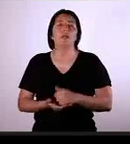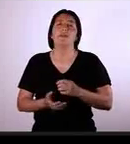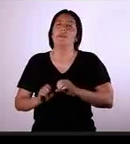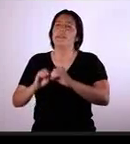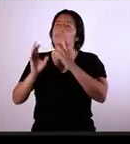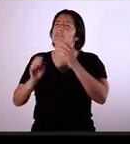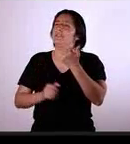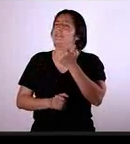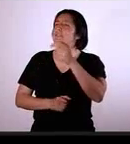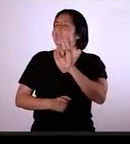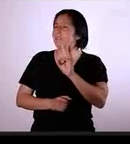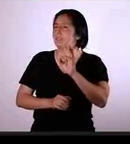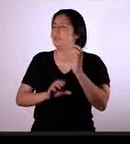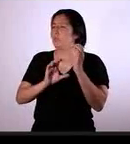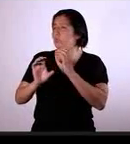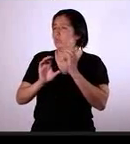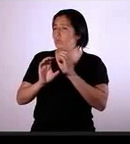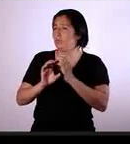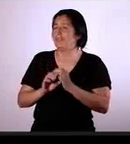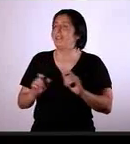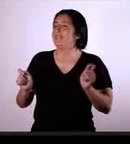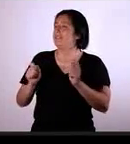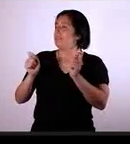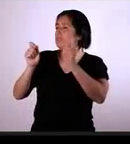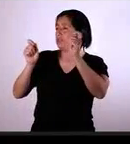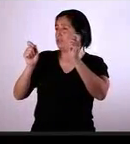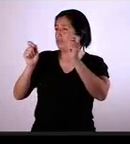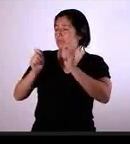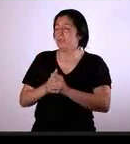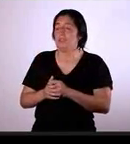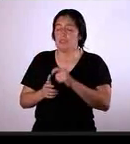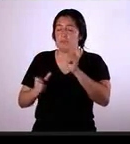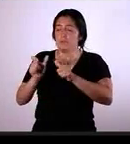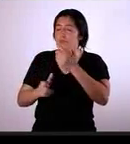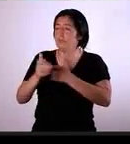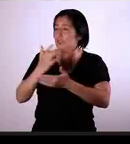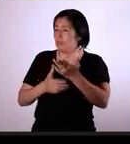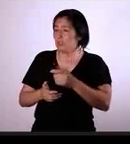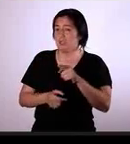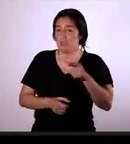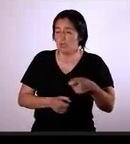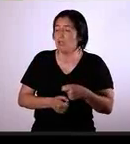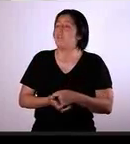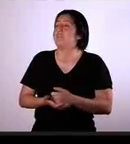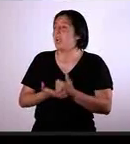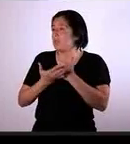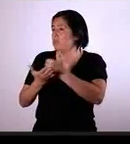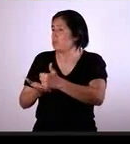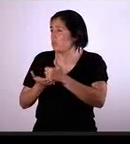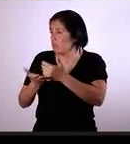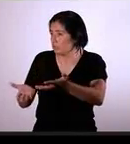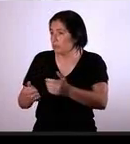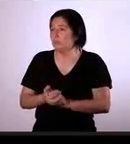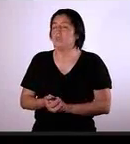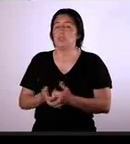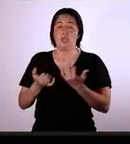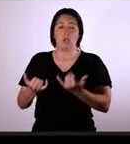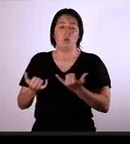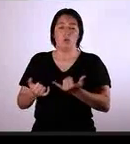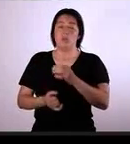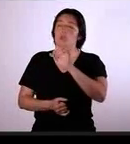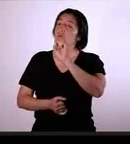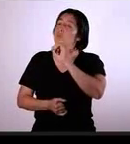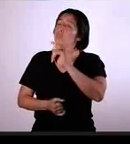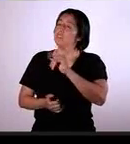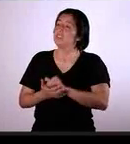día 16 de octubre, que fue Día Nacional de la Persona con Discapacidad. Colaboraron activamente, ¿no? Y hoy